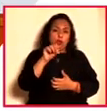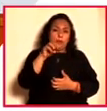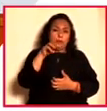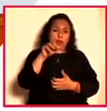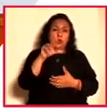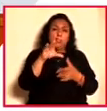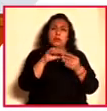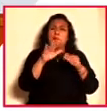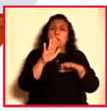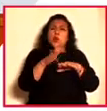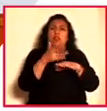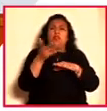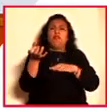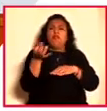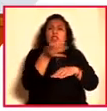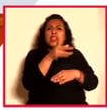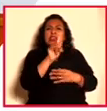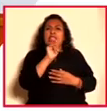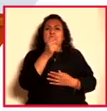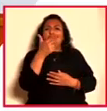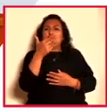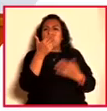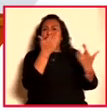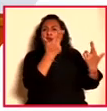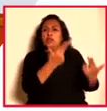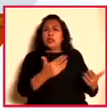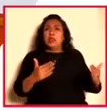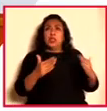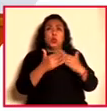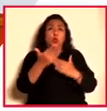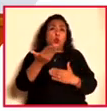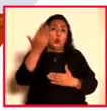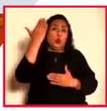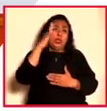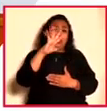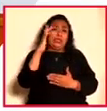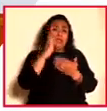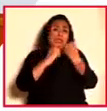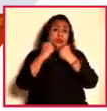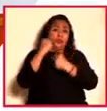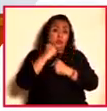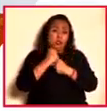determinaron la destrucción de Tenochtitlán y Tlatelolco hace 500 años.